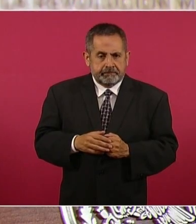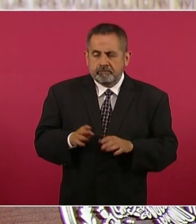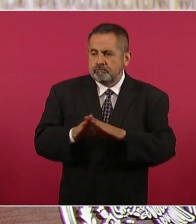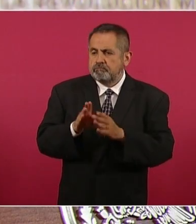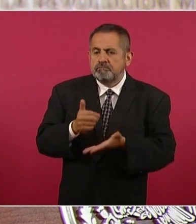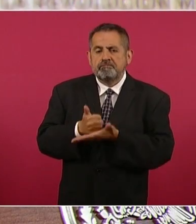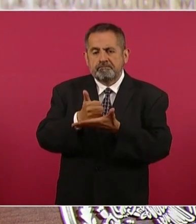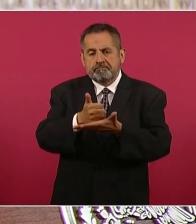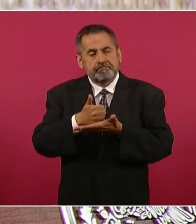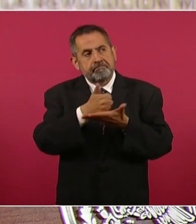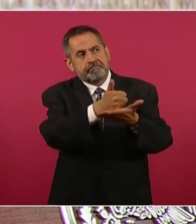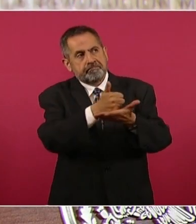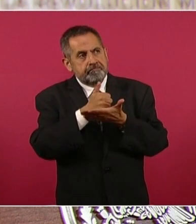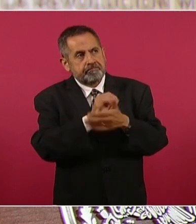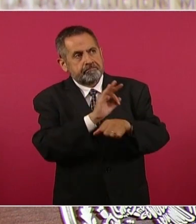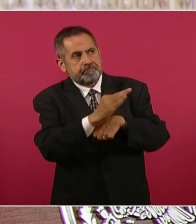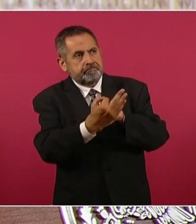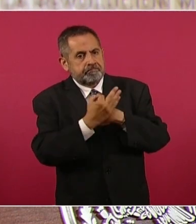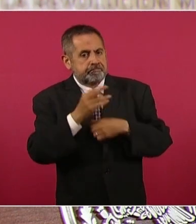ayudarnos